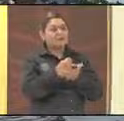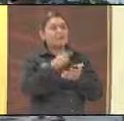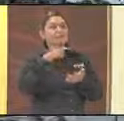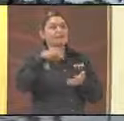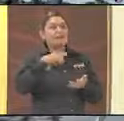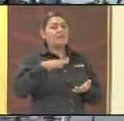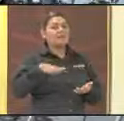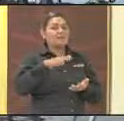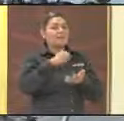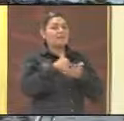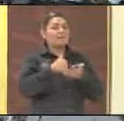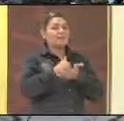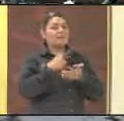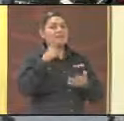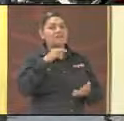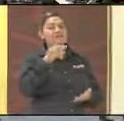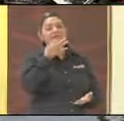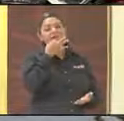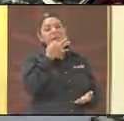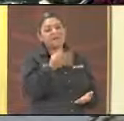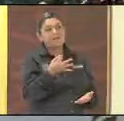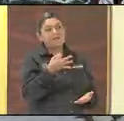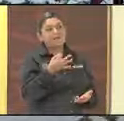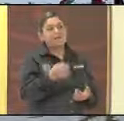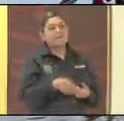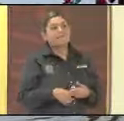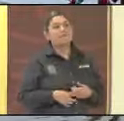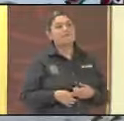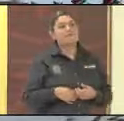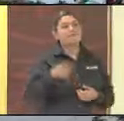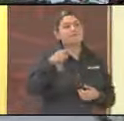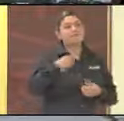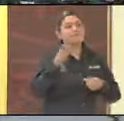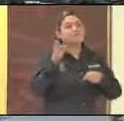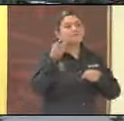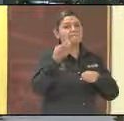pues informamos ese día,